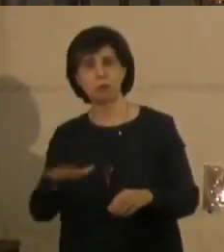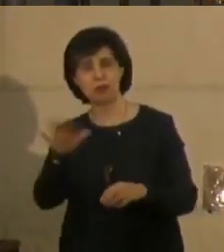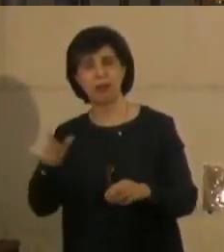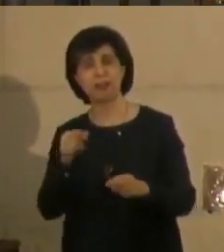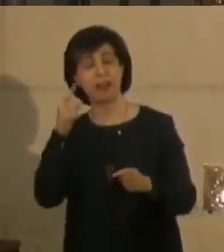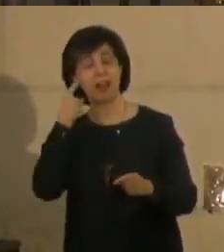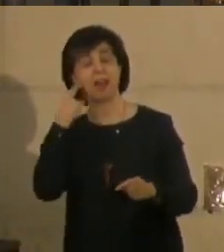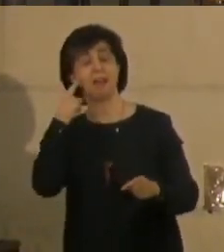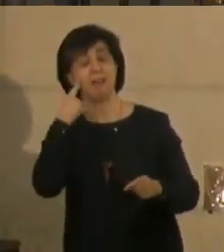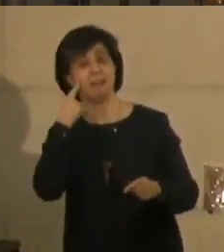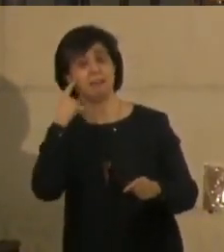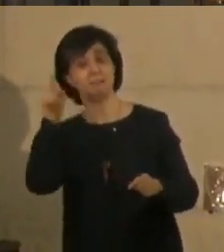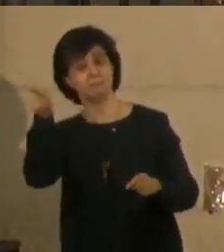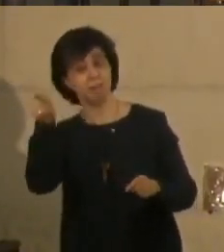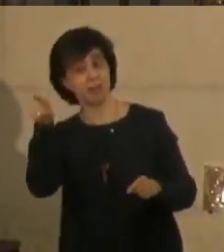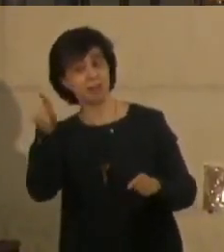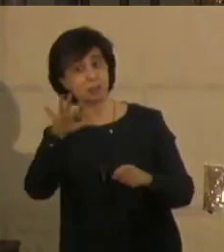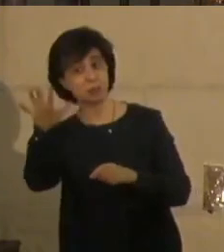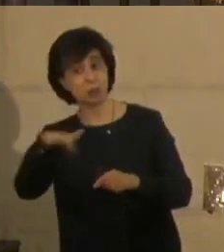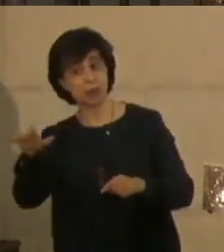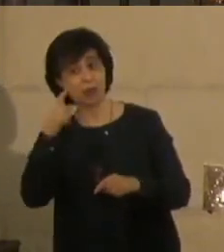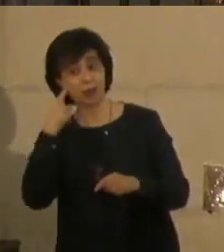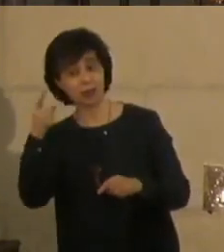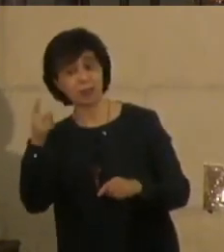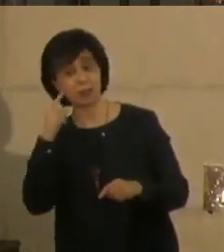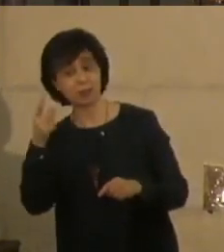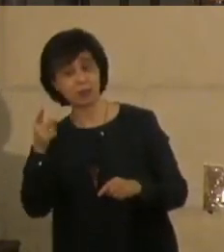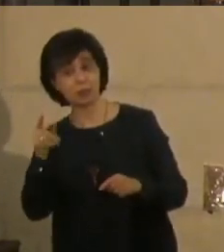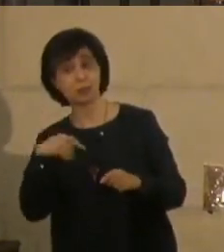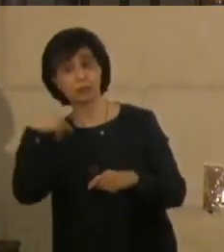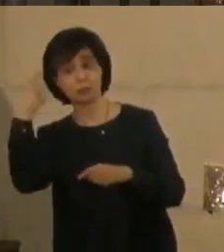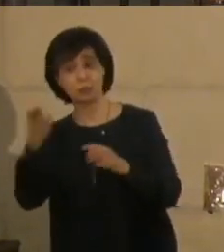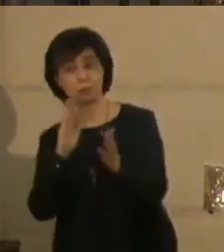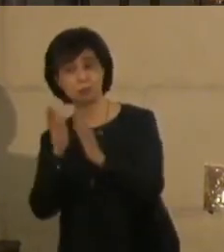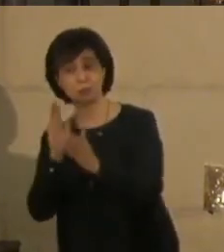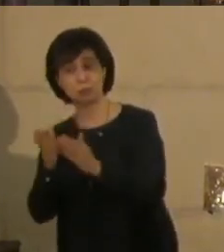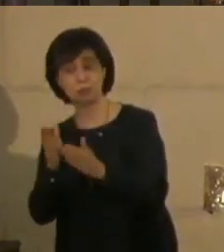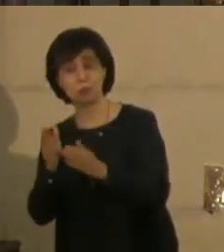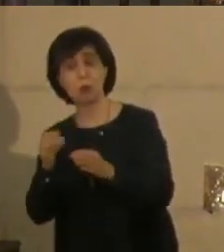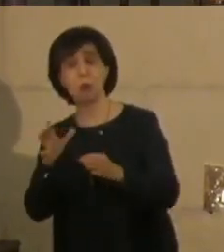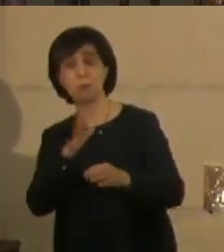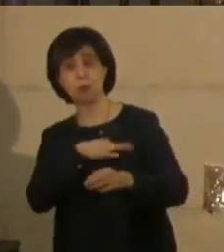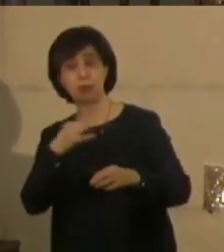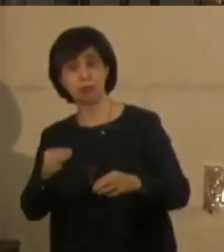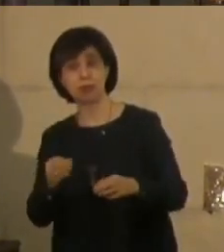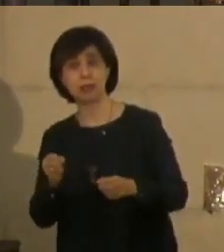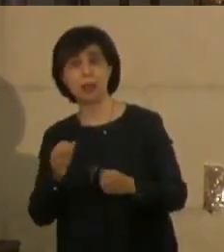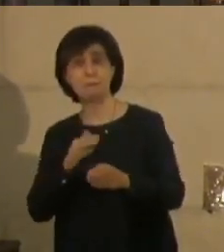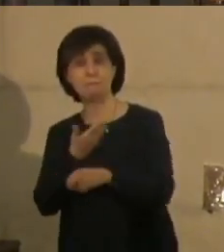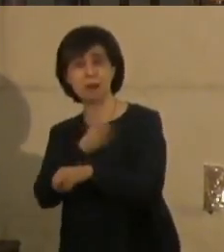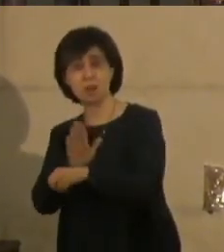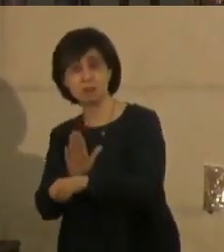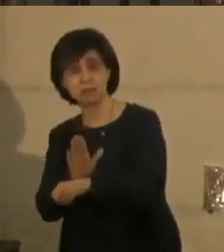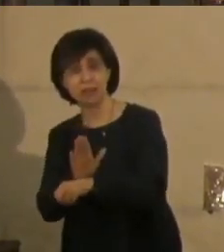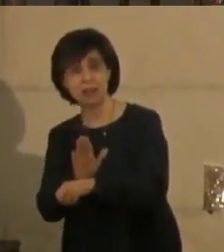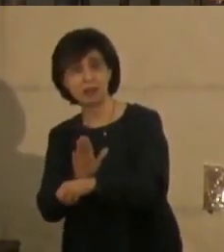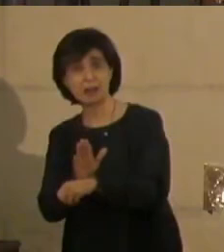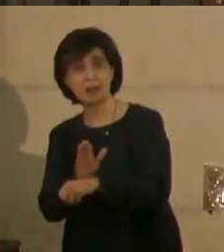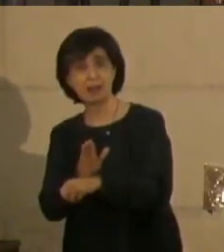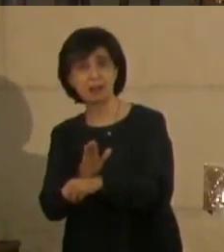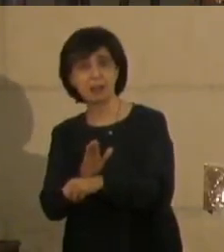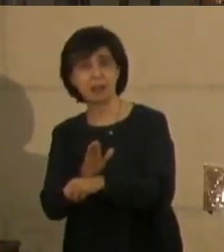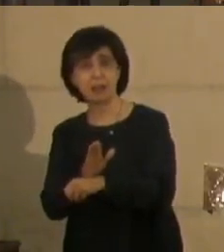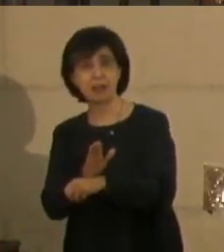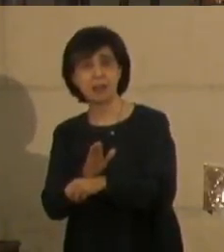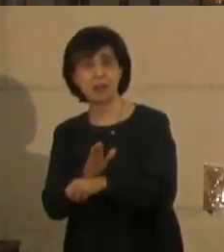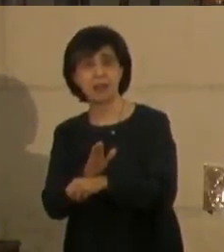allí, en ese lugar, después de la persecución, pudieron manifestar en el